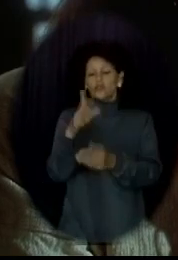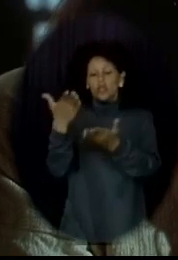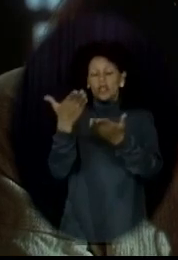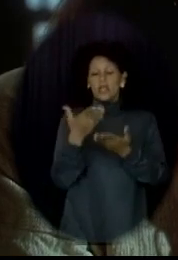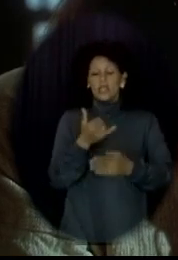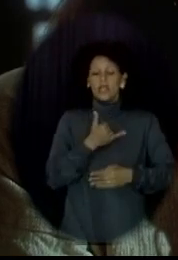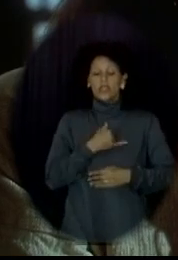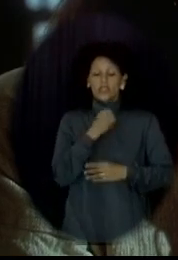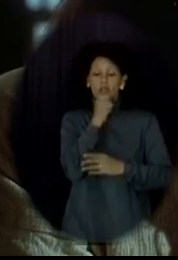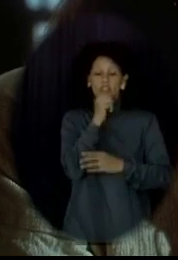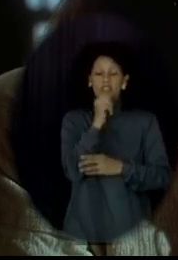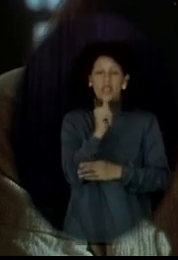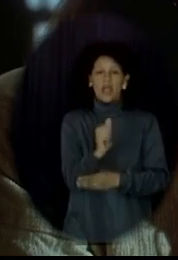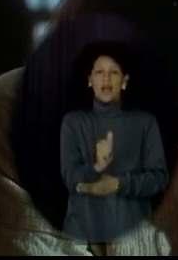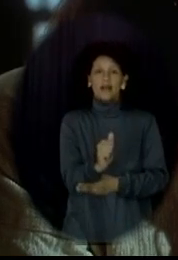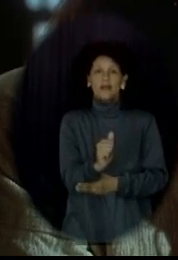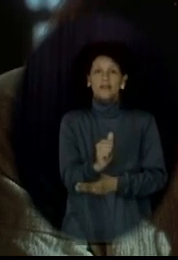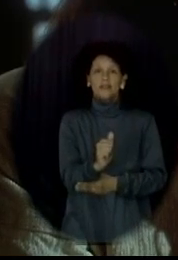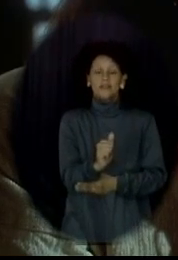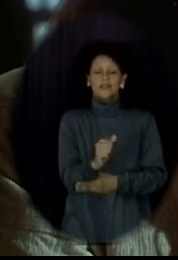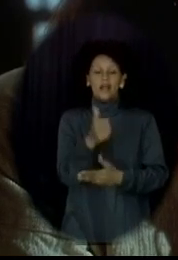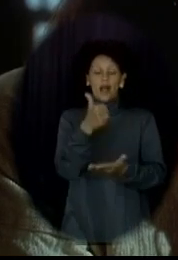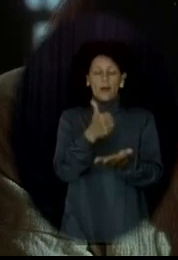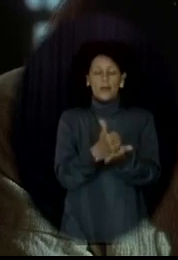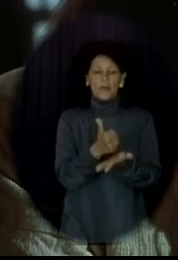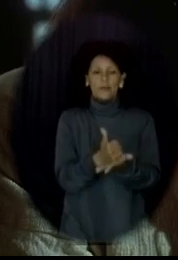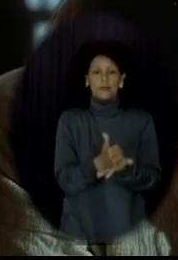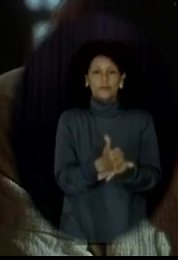Hazme la persona que tú quieres que sea.